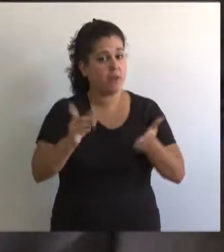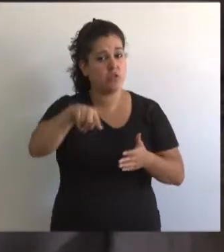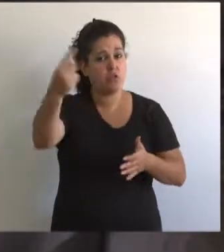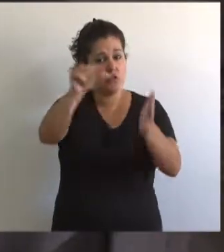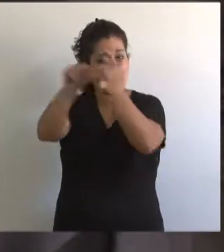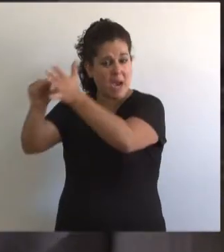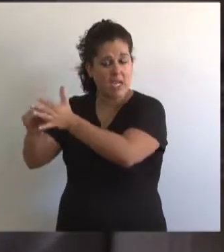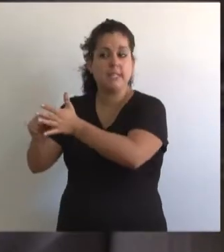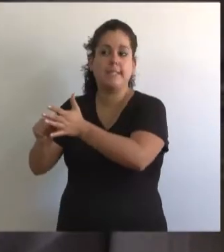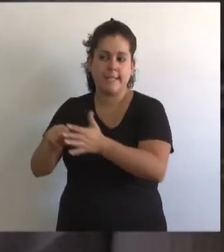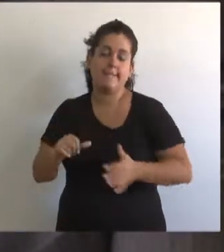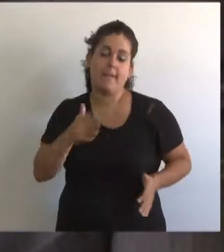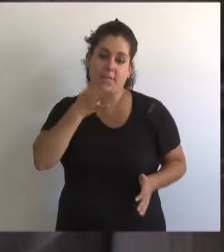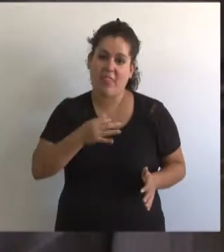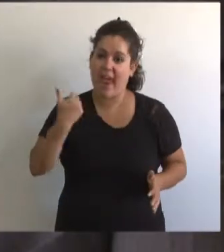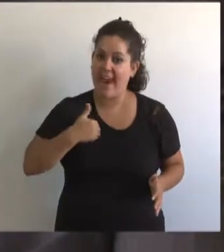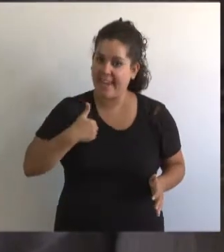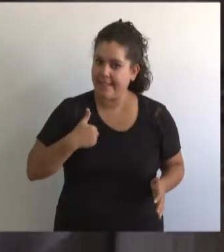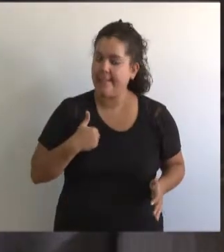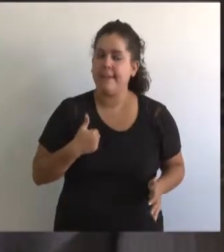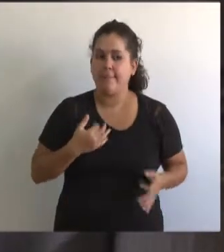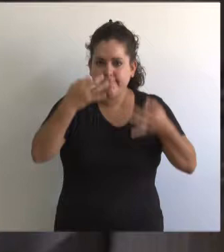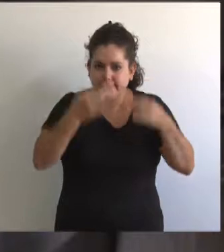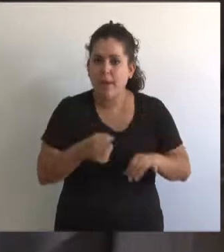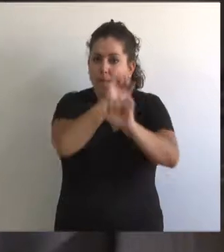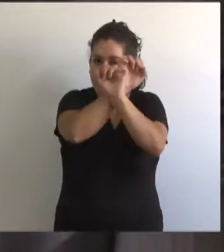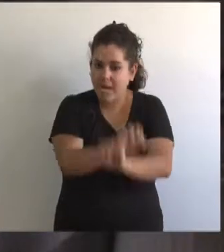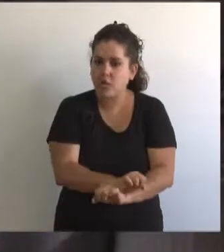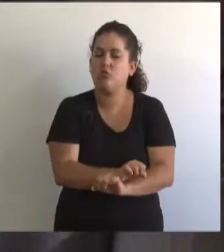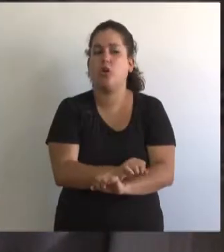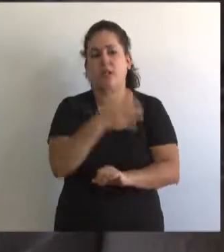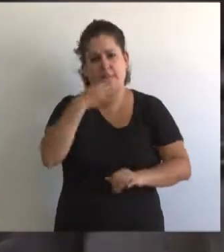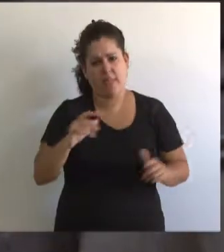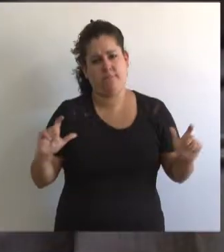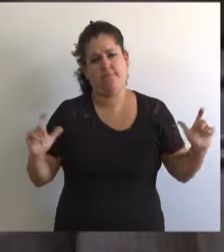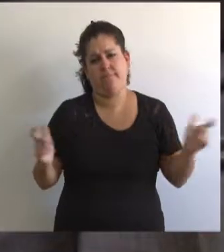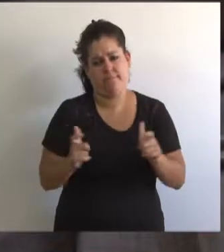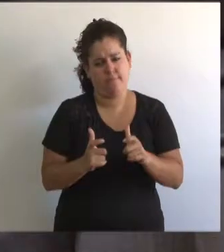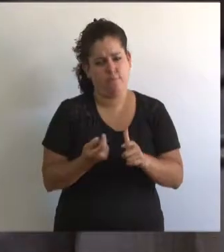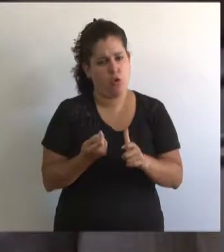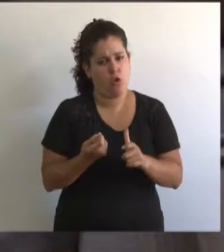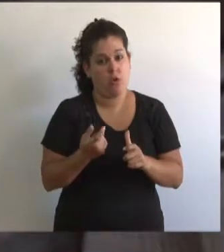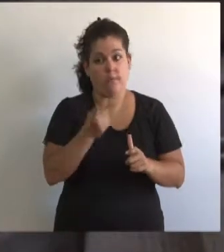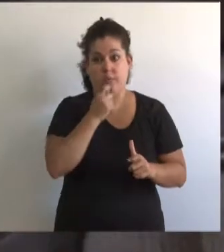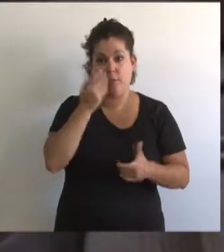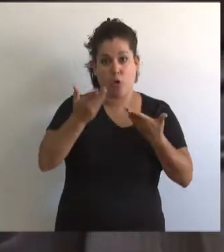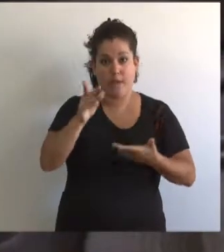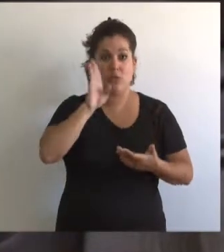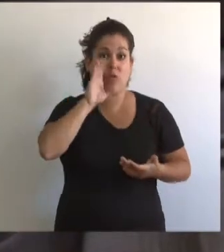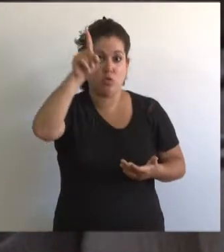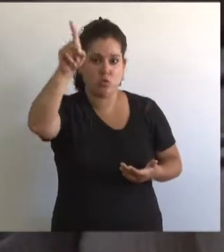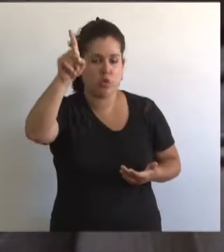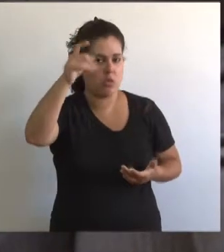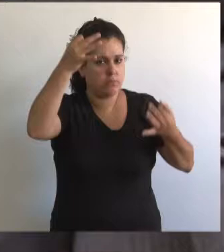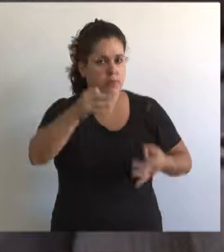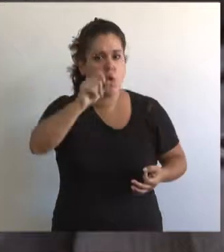con otros países, tiene una población detenida relativamente baja. Digamos, Estados Unidos, por